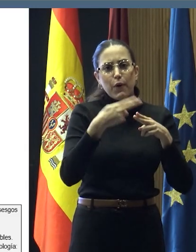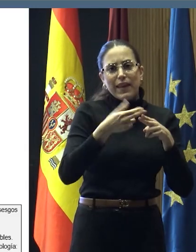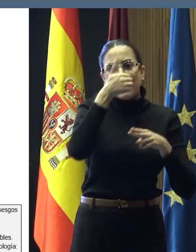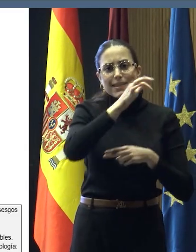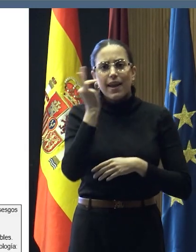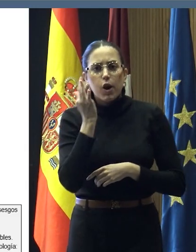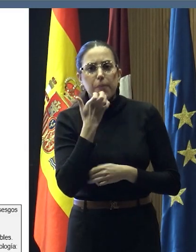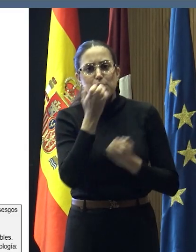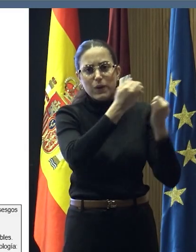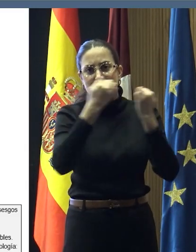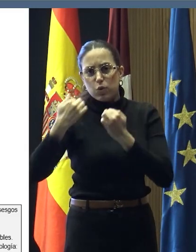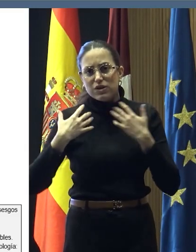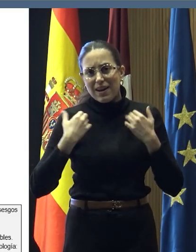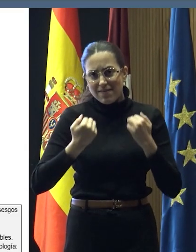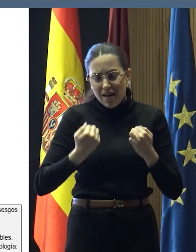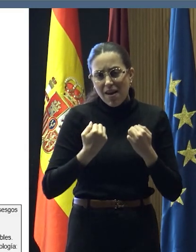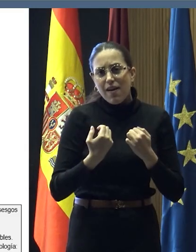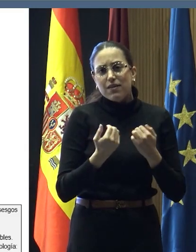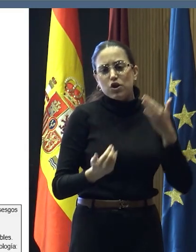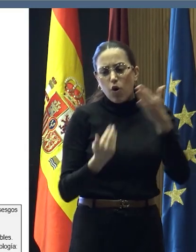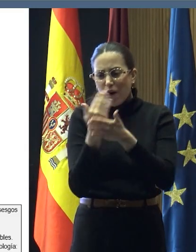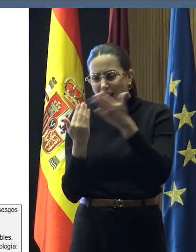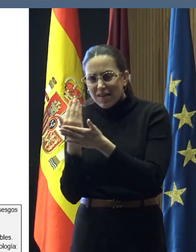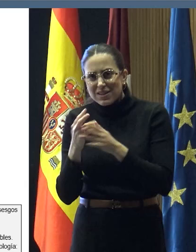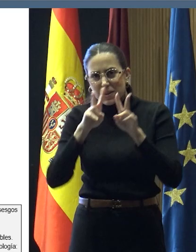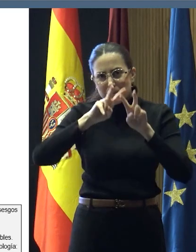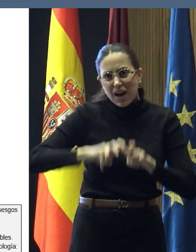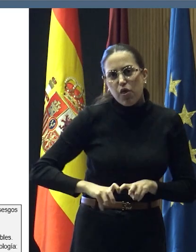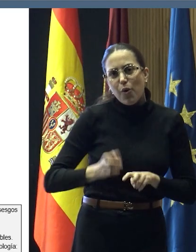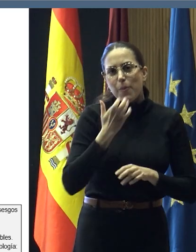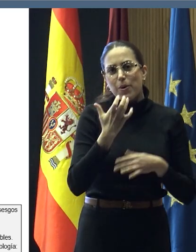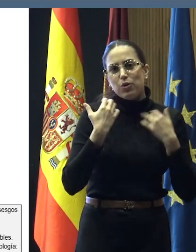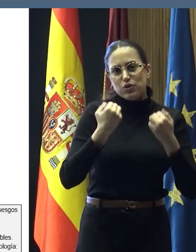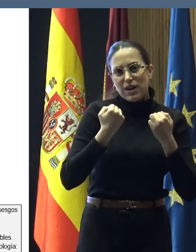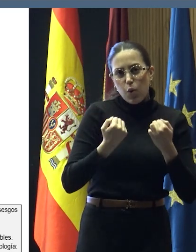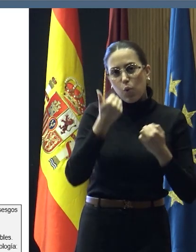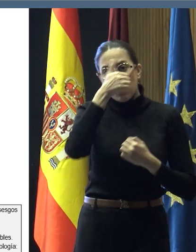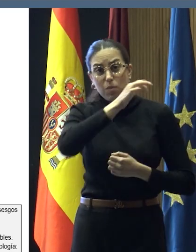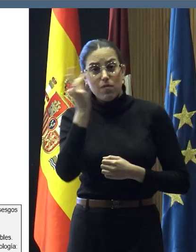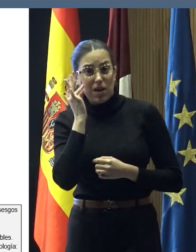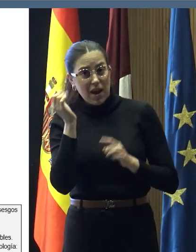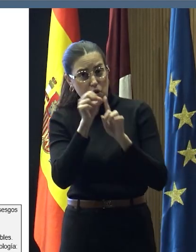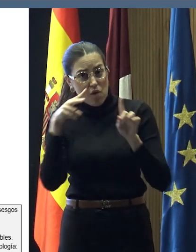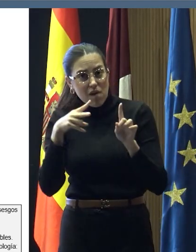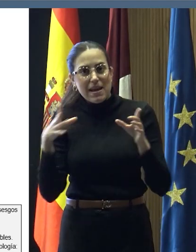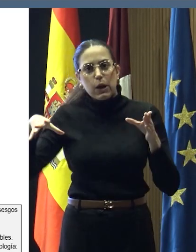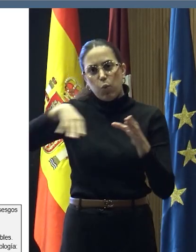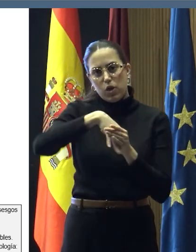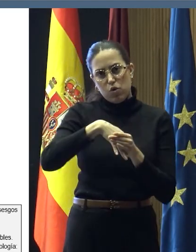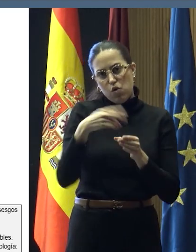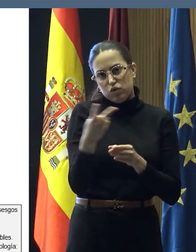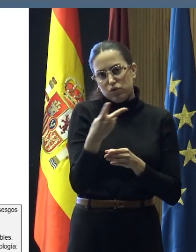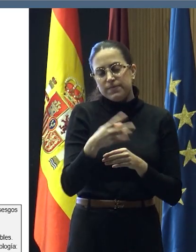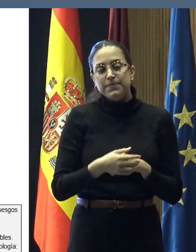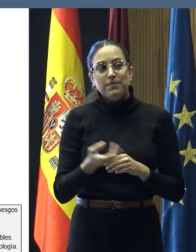instituciones sanitarias, jornadas de investigación en salud con dimensión de género. Y